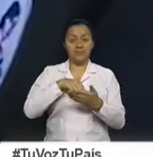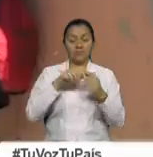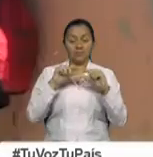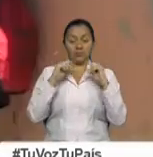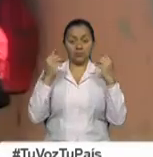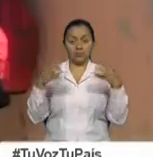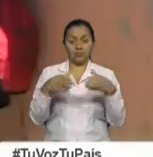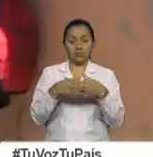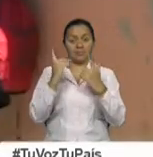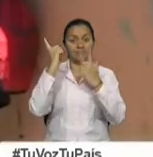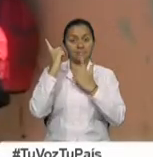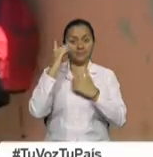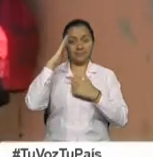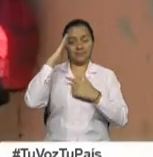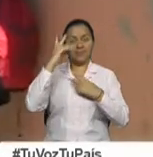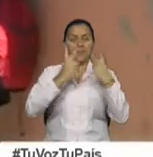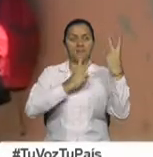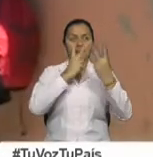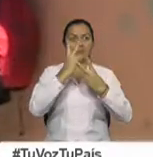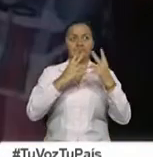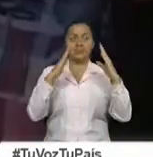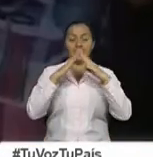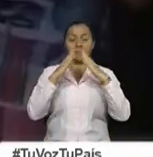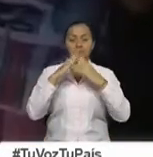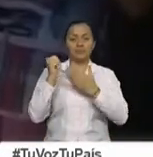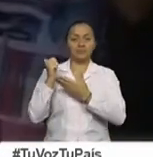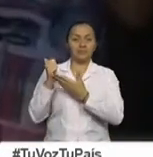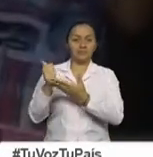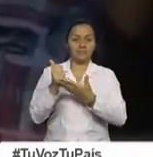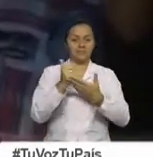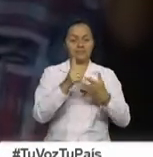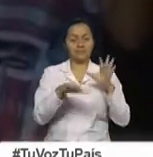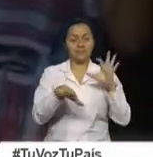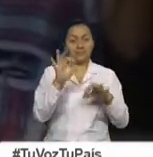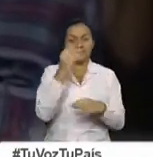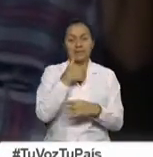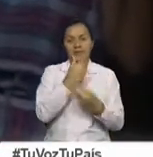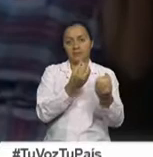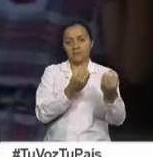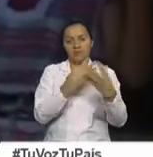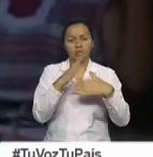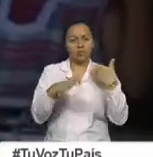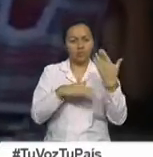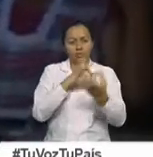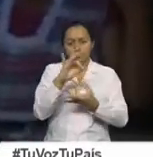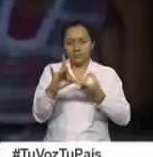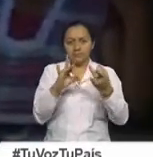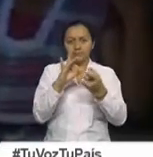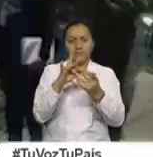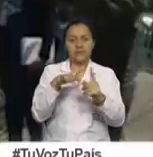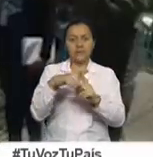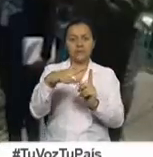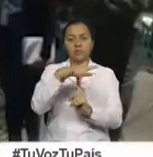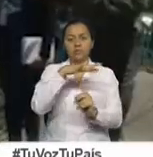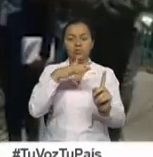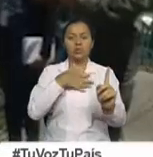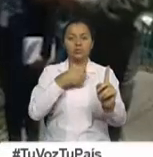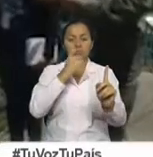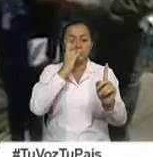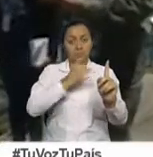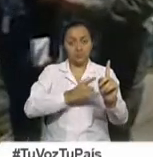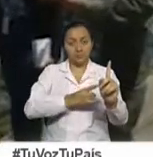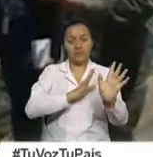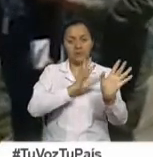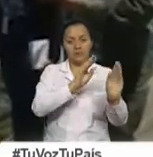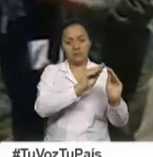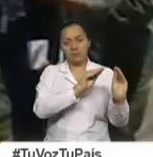Armadas, visitan las casas de los beneficiarios para obtener la información precisa de su situación y así